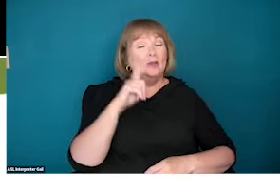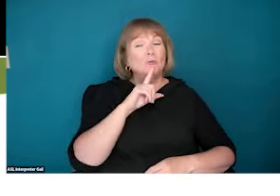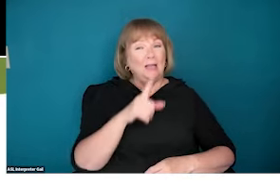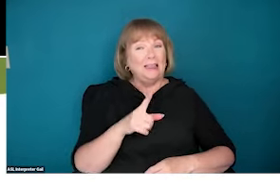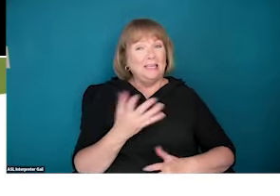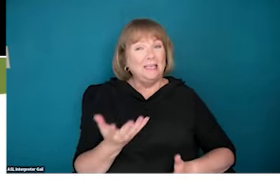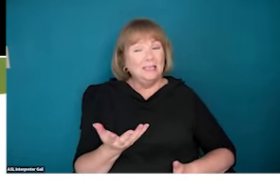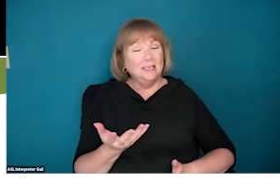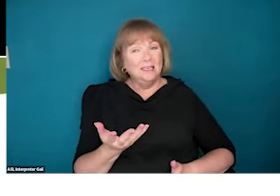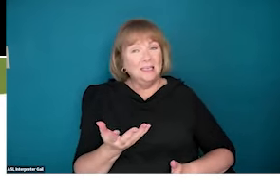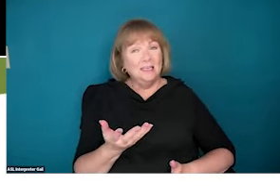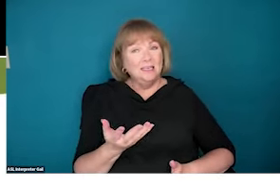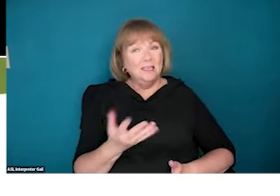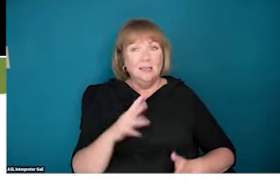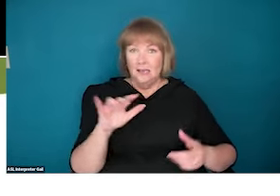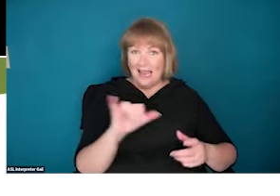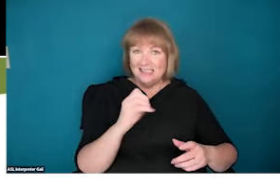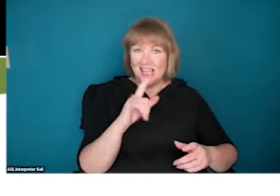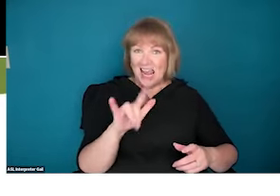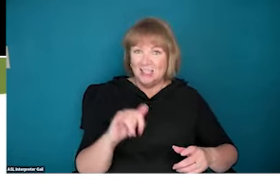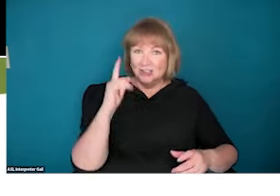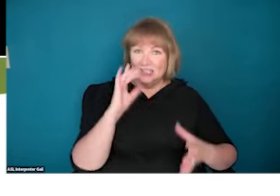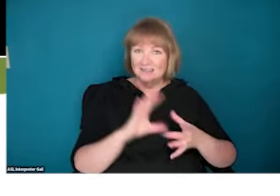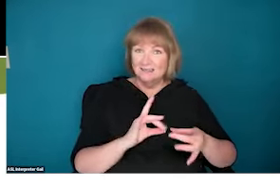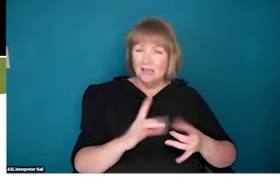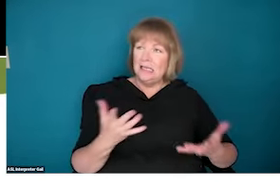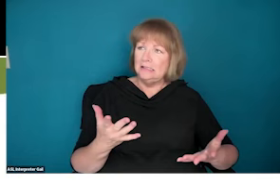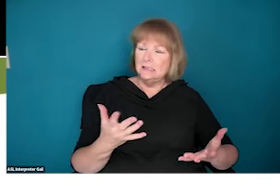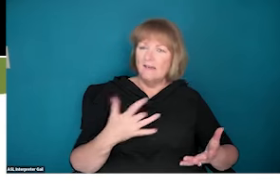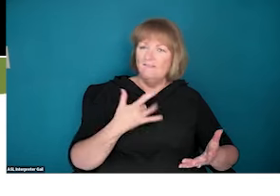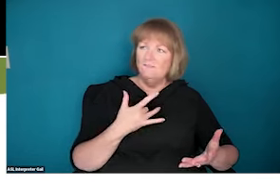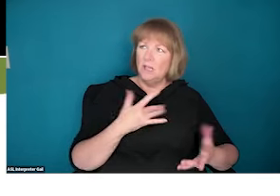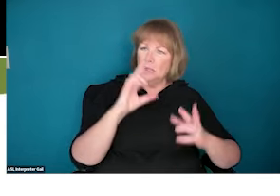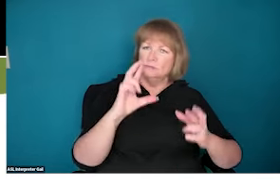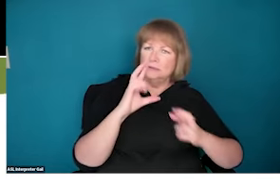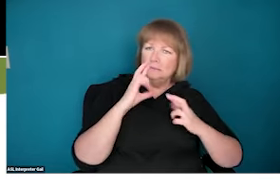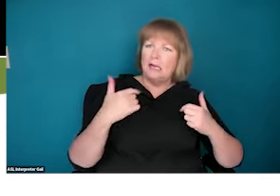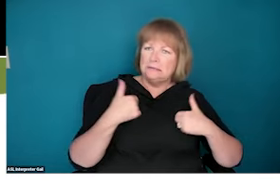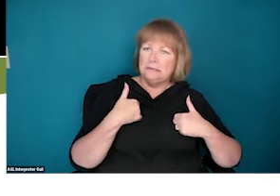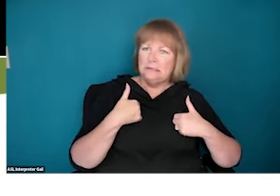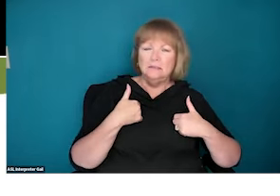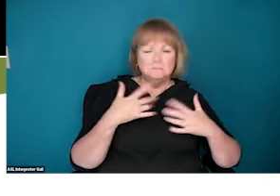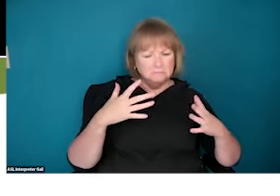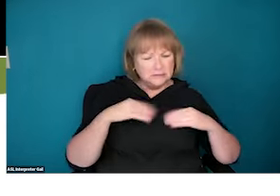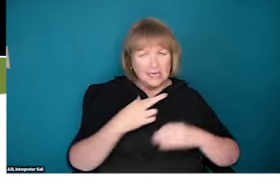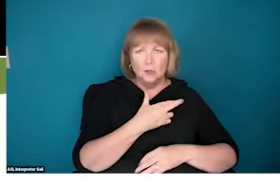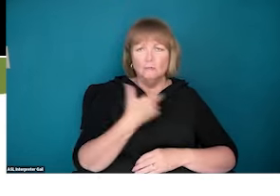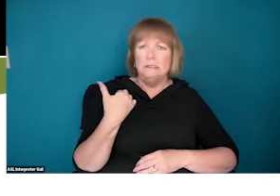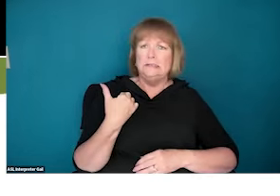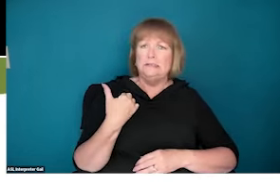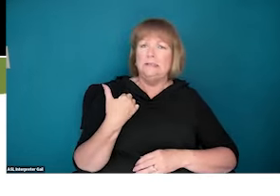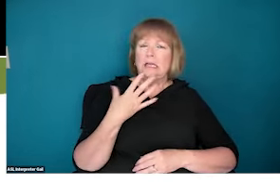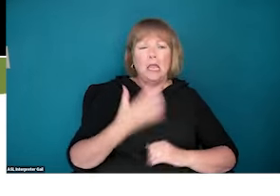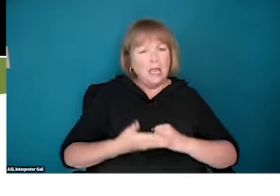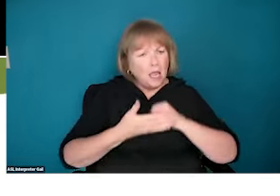de consecuencias de salud y seguridad. Y todo es así. Entonces, es definitivamente el hecho de entender